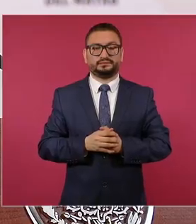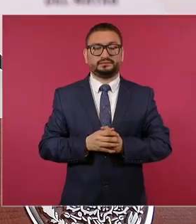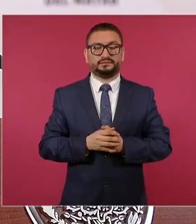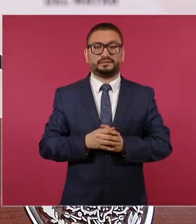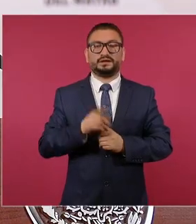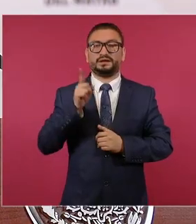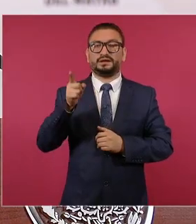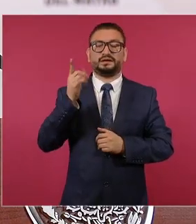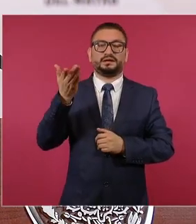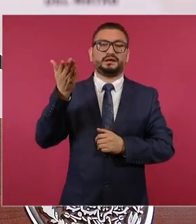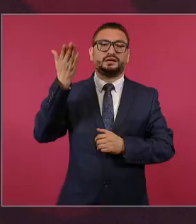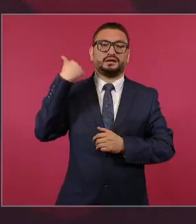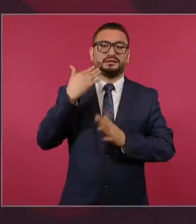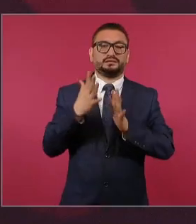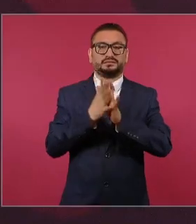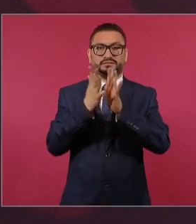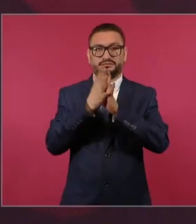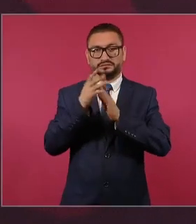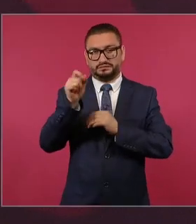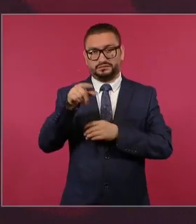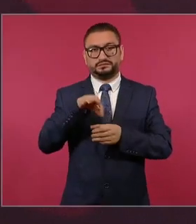participó en la elección.